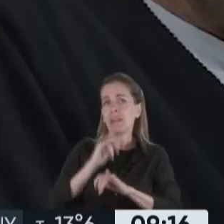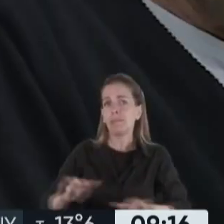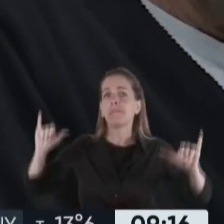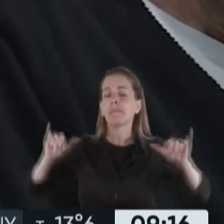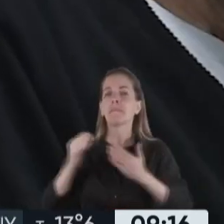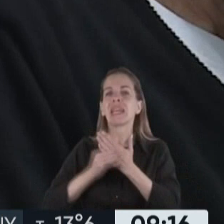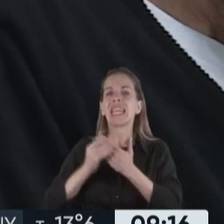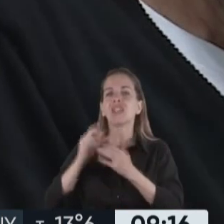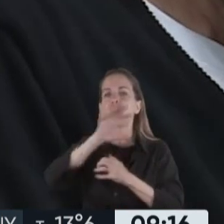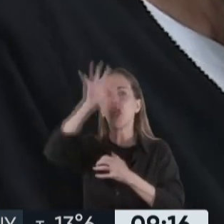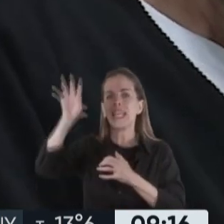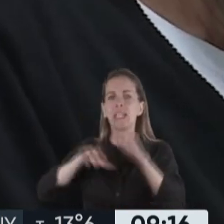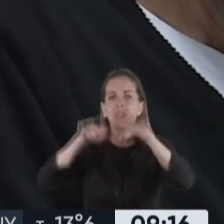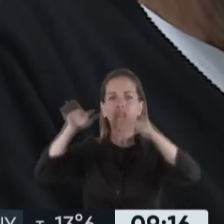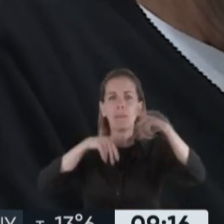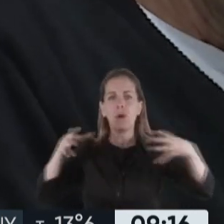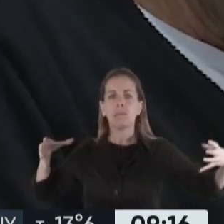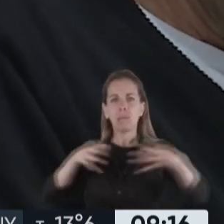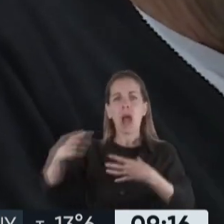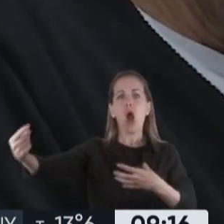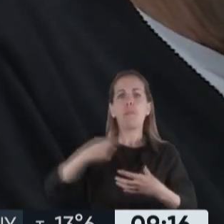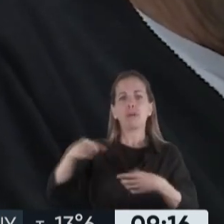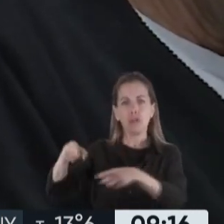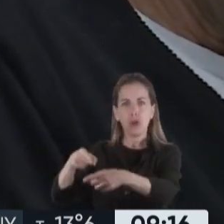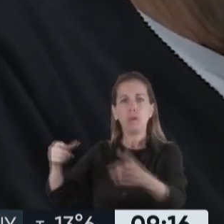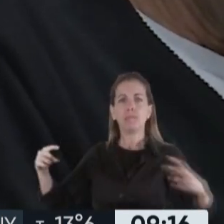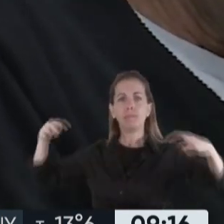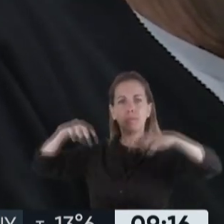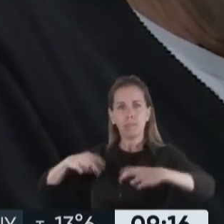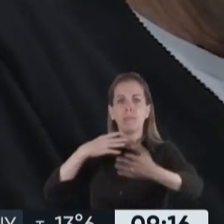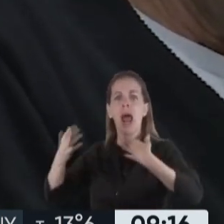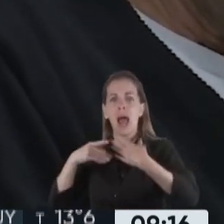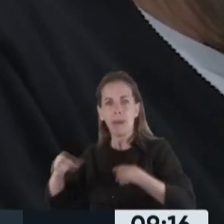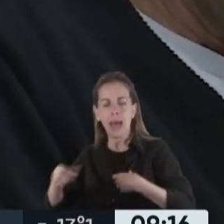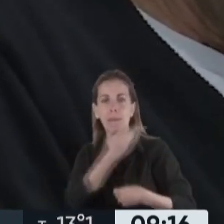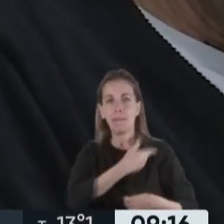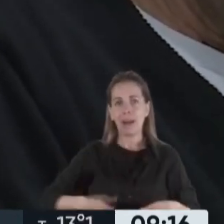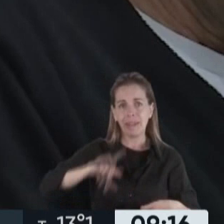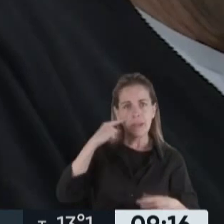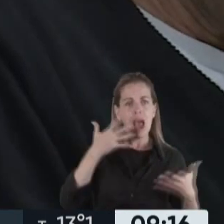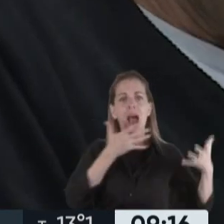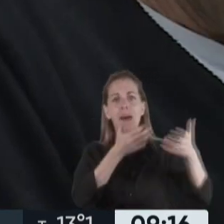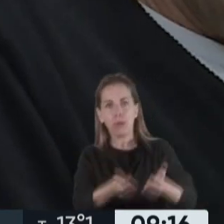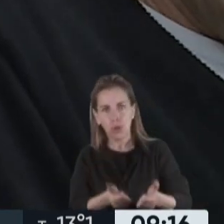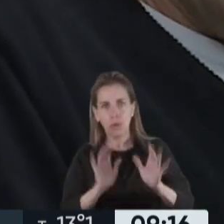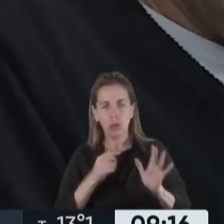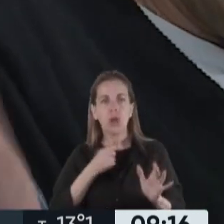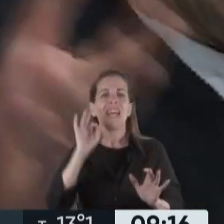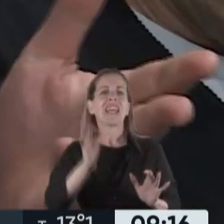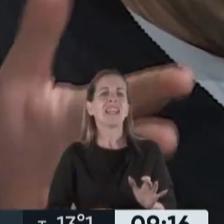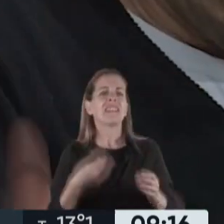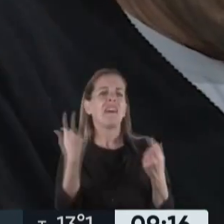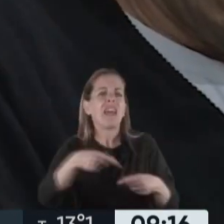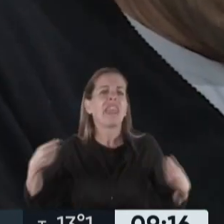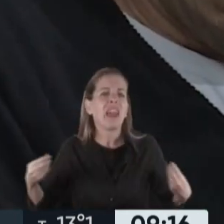Interior, Guado de Pedro, convocó a la oposición al diálogo, tuvo el respaldo del presidente Alberto Fernández. Quería saber de qué consta